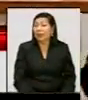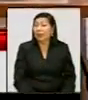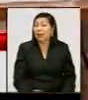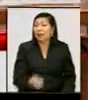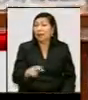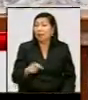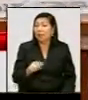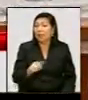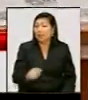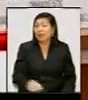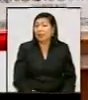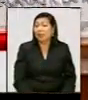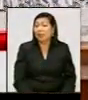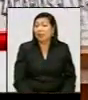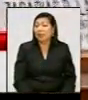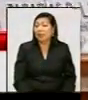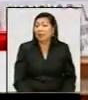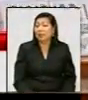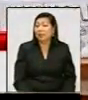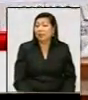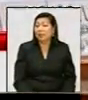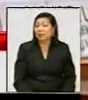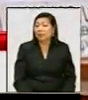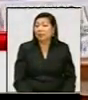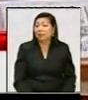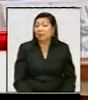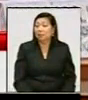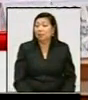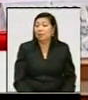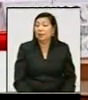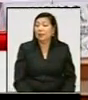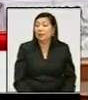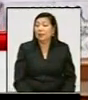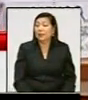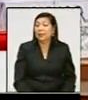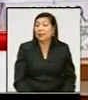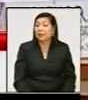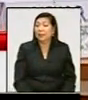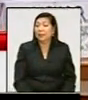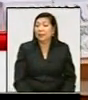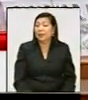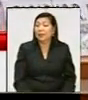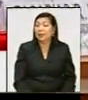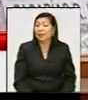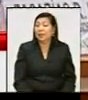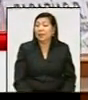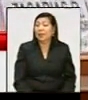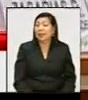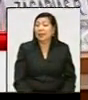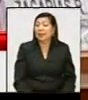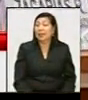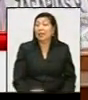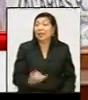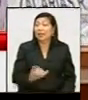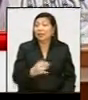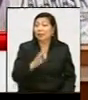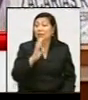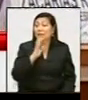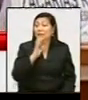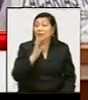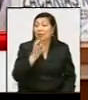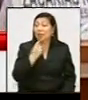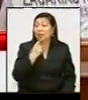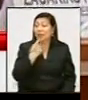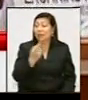Pasa y puede, sí, por eso es. Sí, congresista, lo que yo quiero